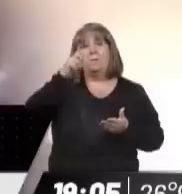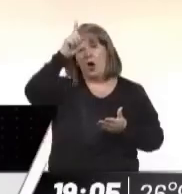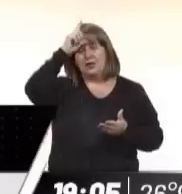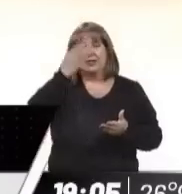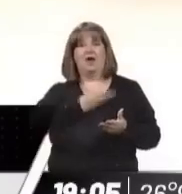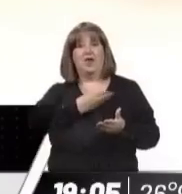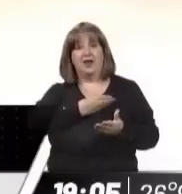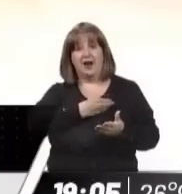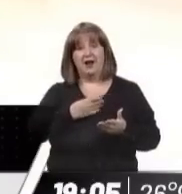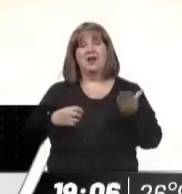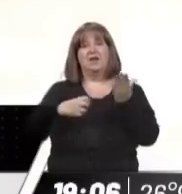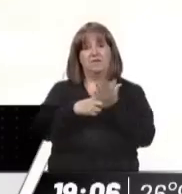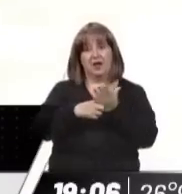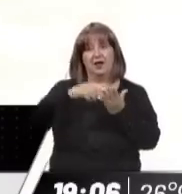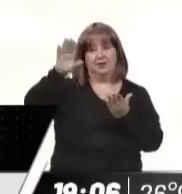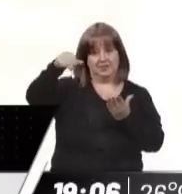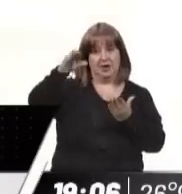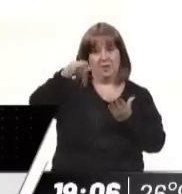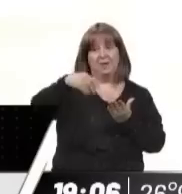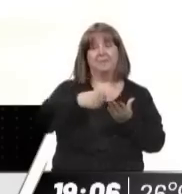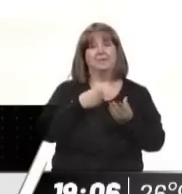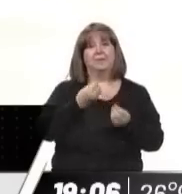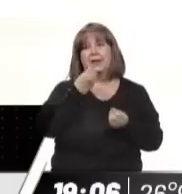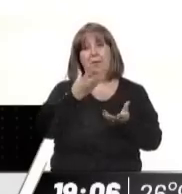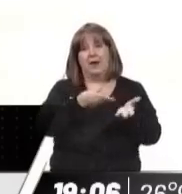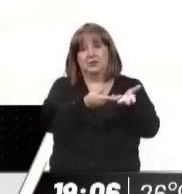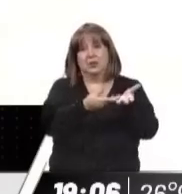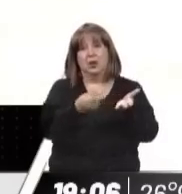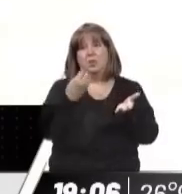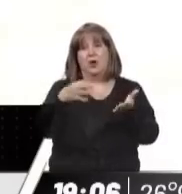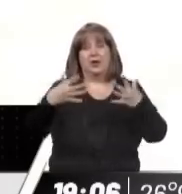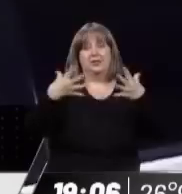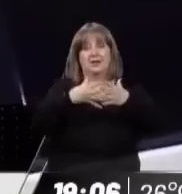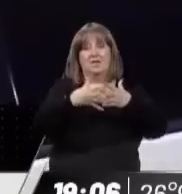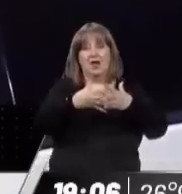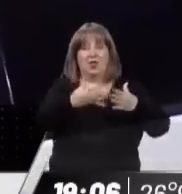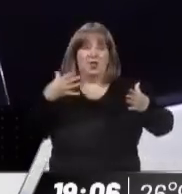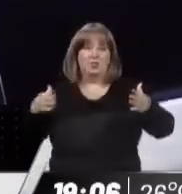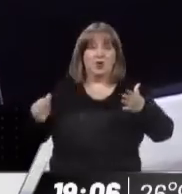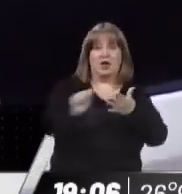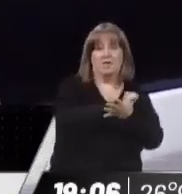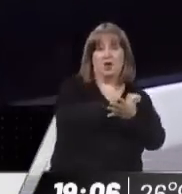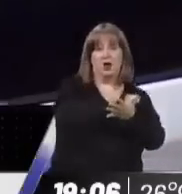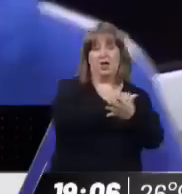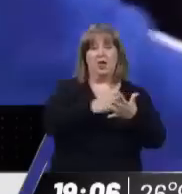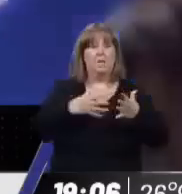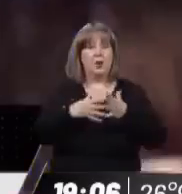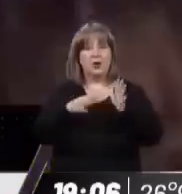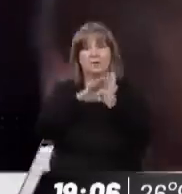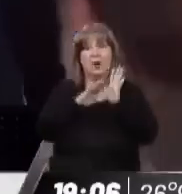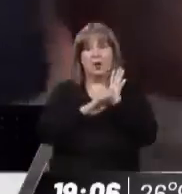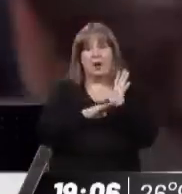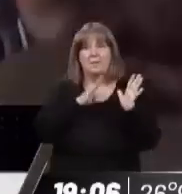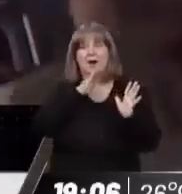ayer estuvo bastante movido a pesar de que era domingo porque bueno se llevaron adelante todas estas diríamos estas